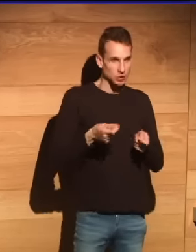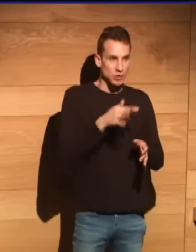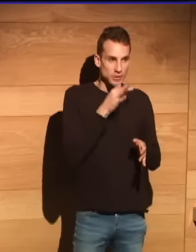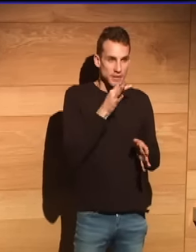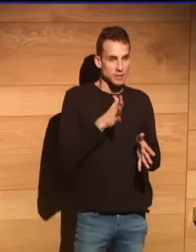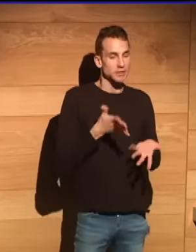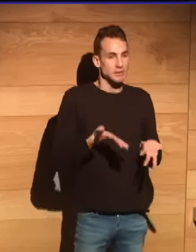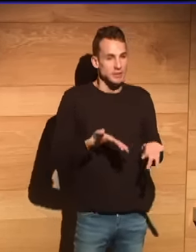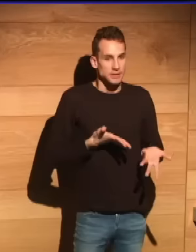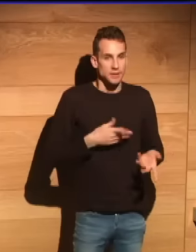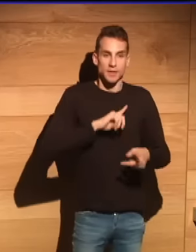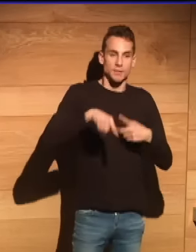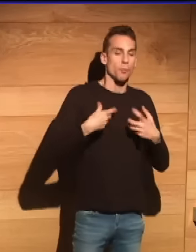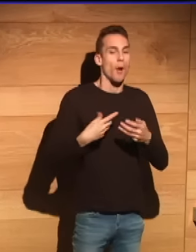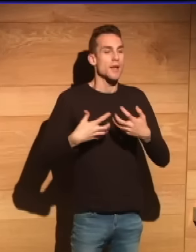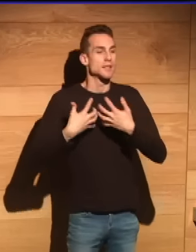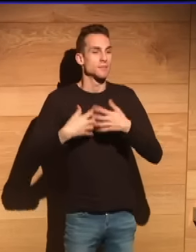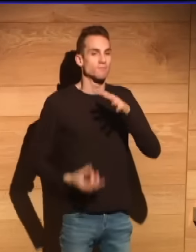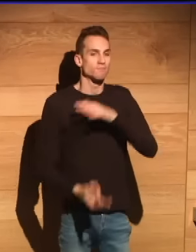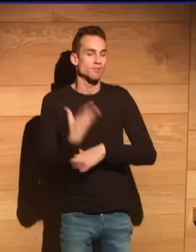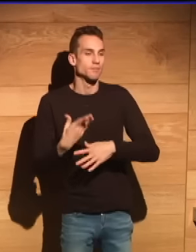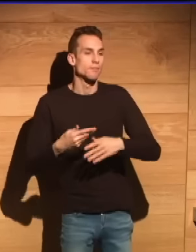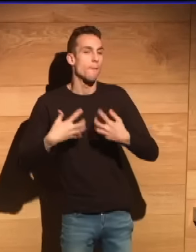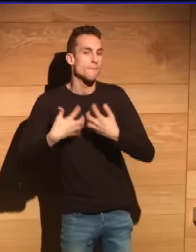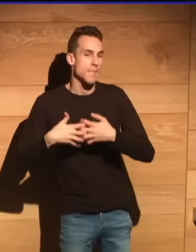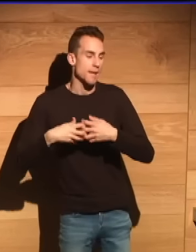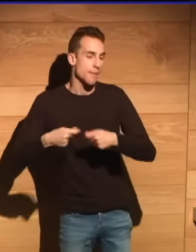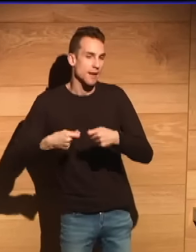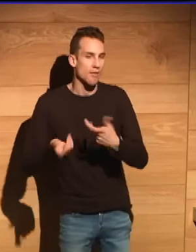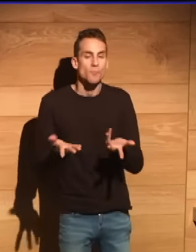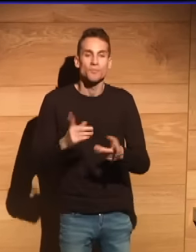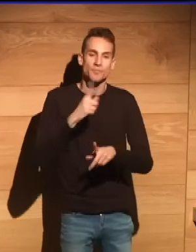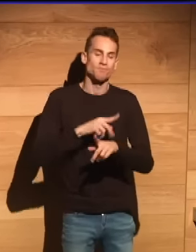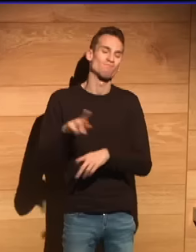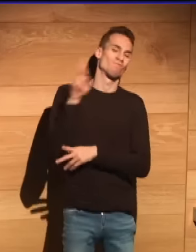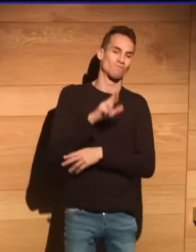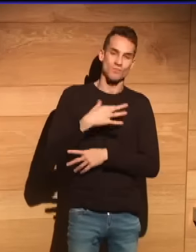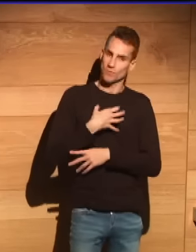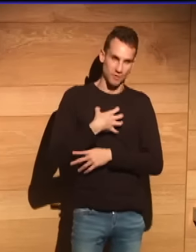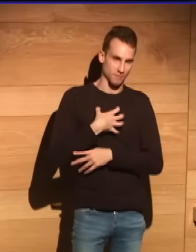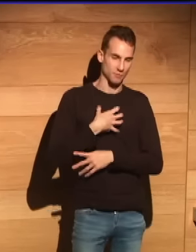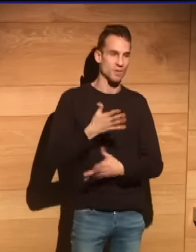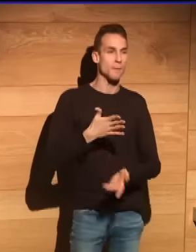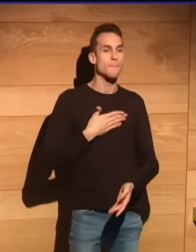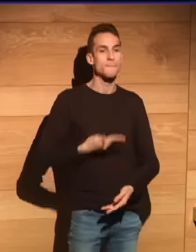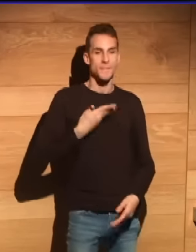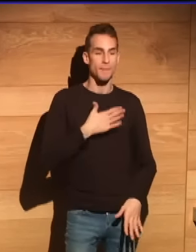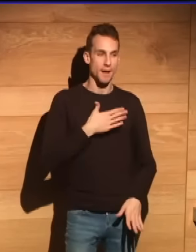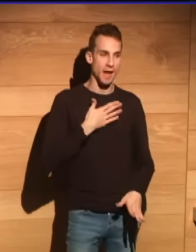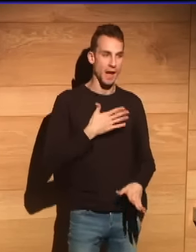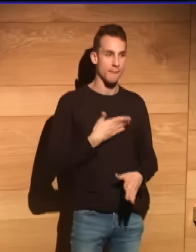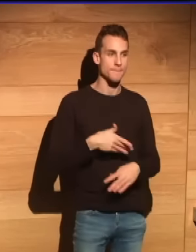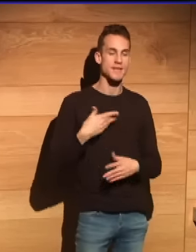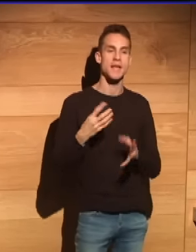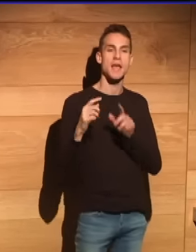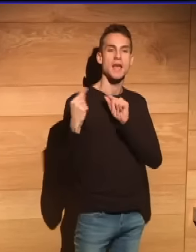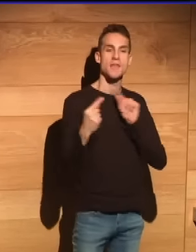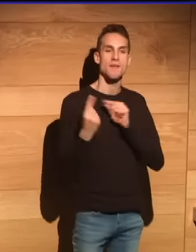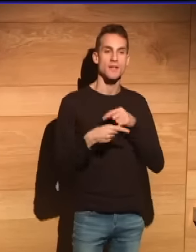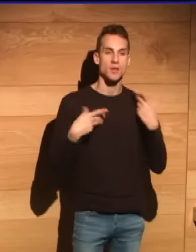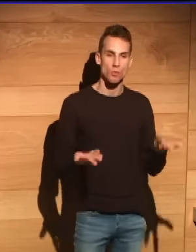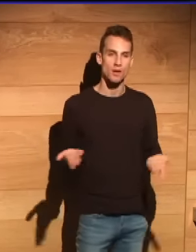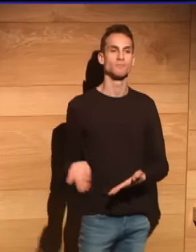no lo podremos corregir. Por tanto, para mí lo más importante es poner el debate encima de la mesa, cuáles son los derechos que queremos preservar como